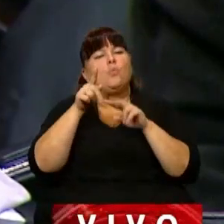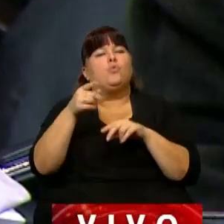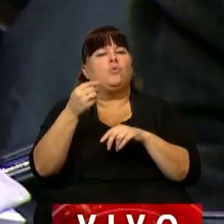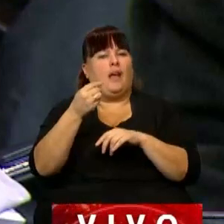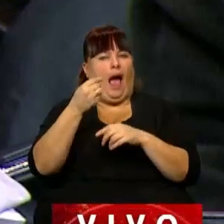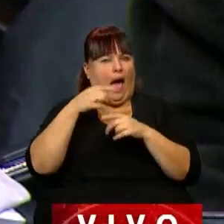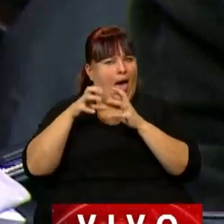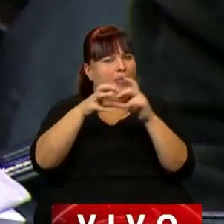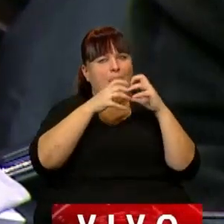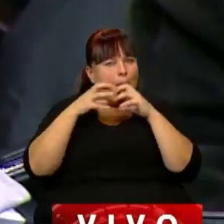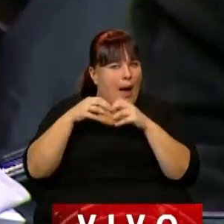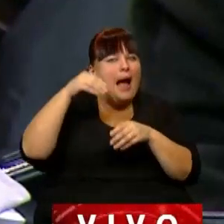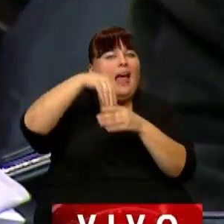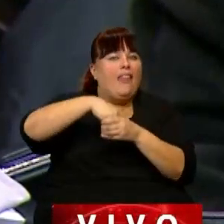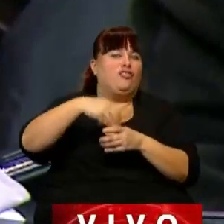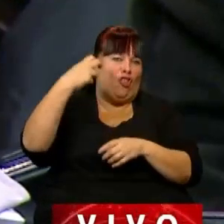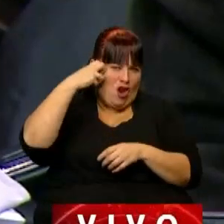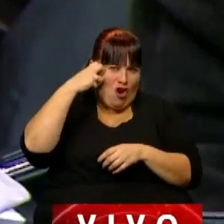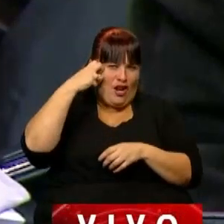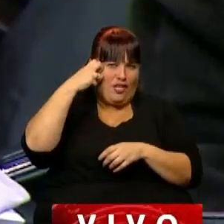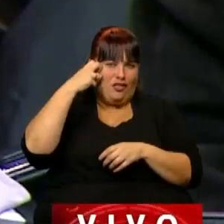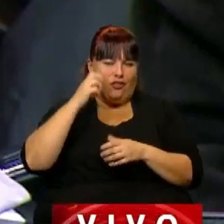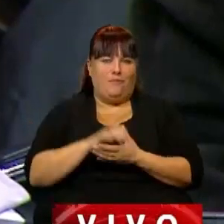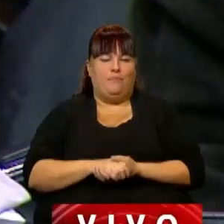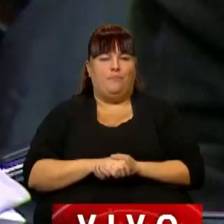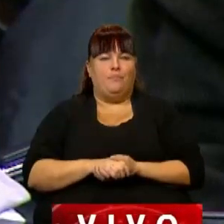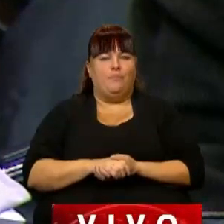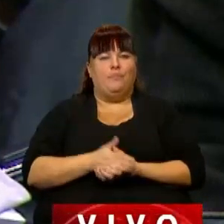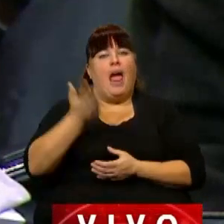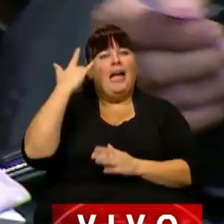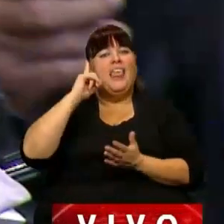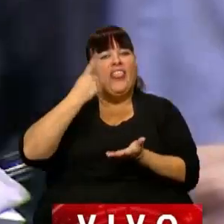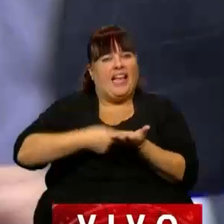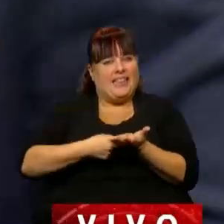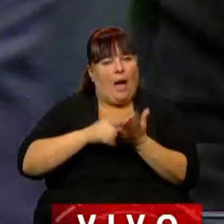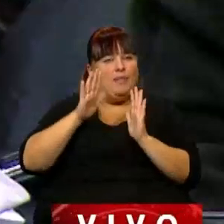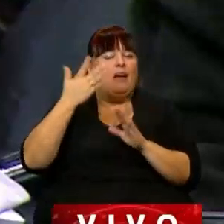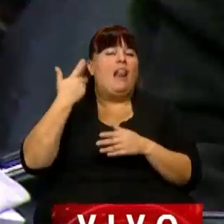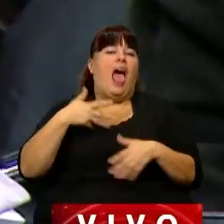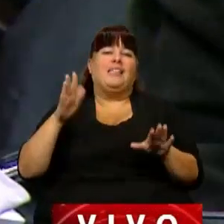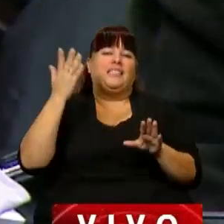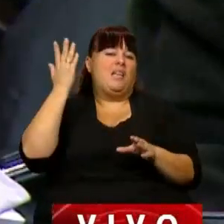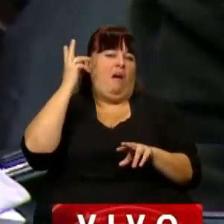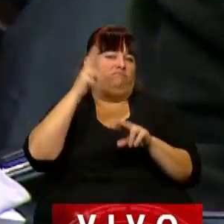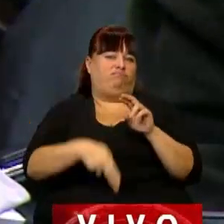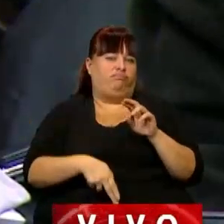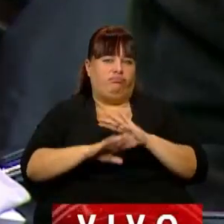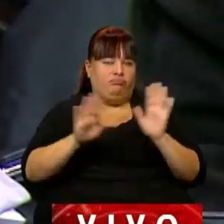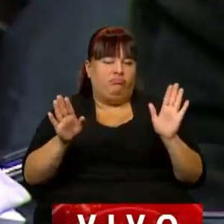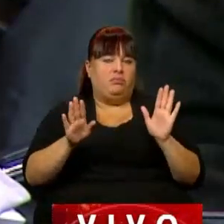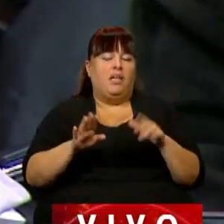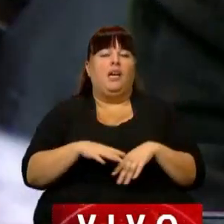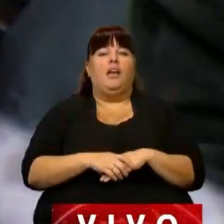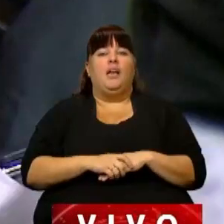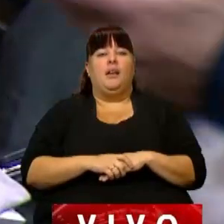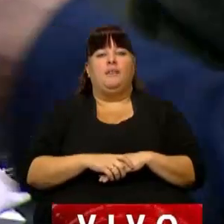instaurar y dar esta discusión en el Parlamento. Teníamos un dictamen que lamentablemente había caído y bueno,